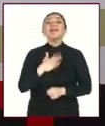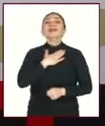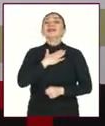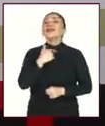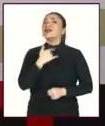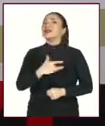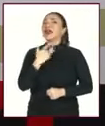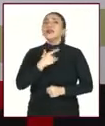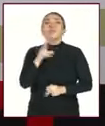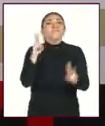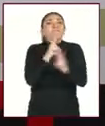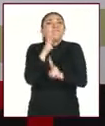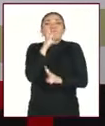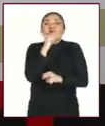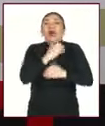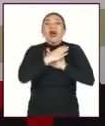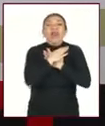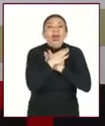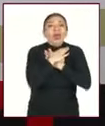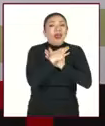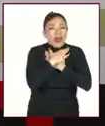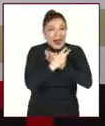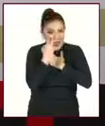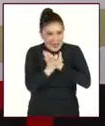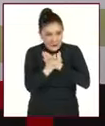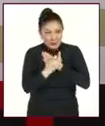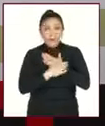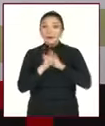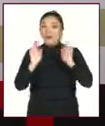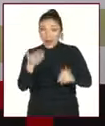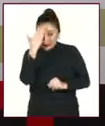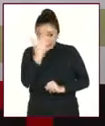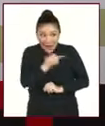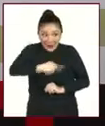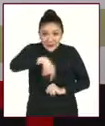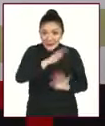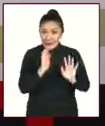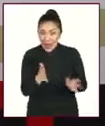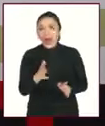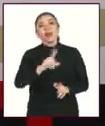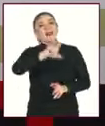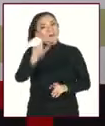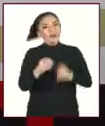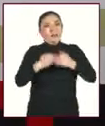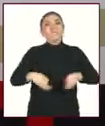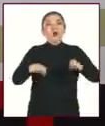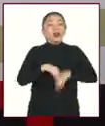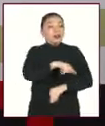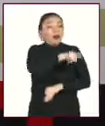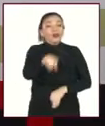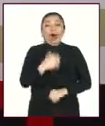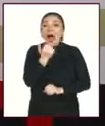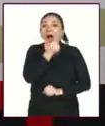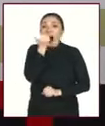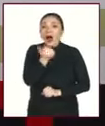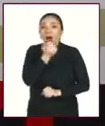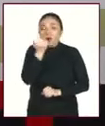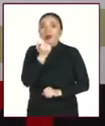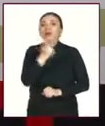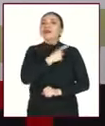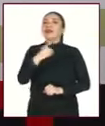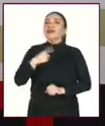Claro. Ya sabiendo esto, es importante hacer que los alumnos, en este caso,